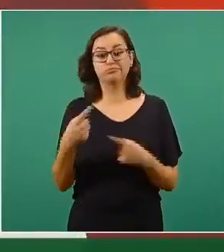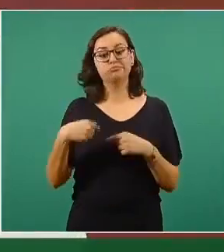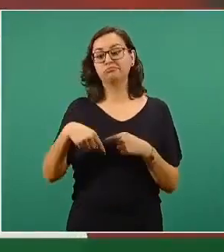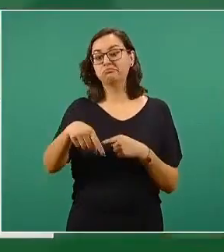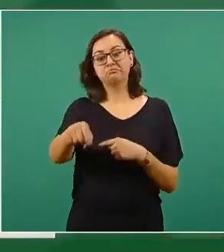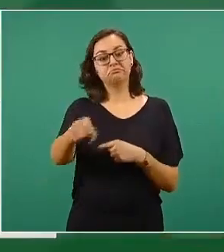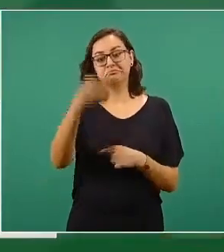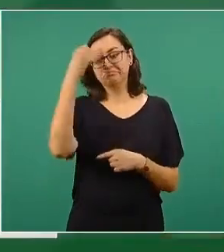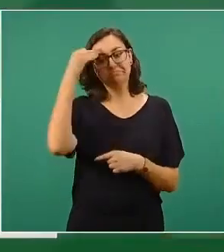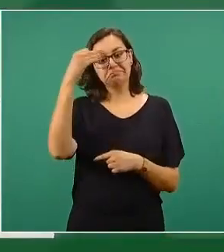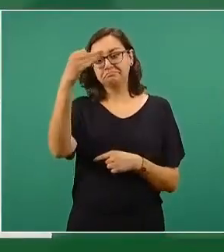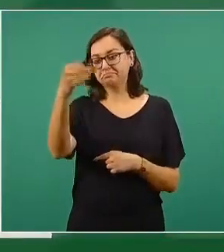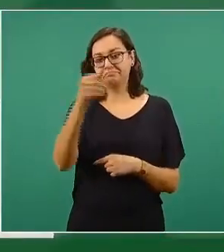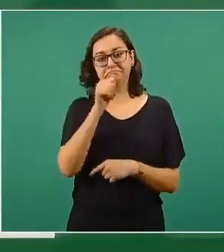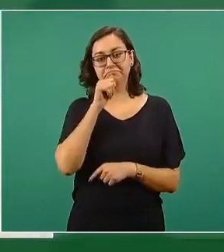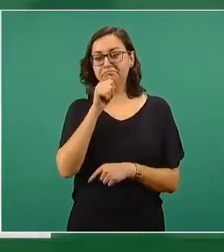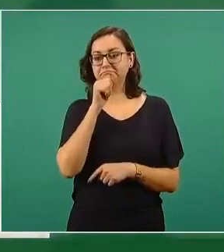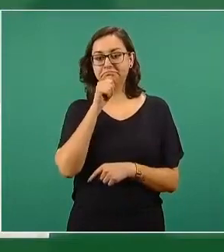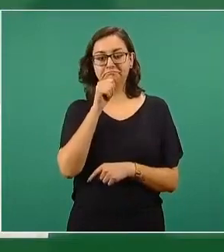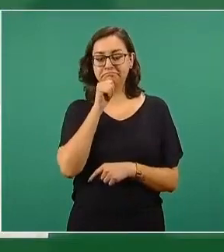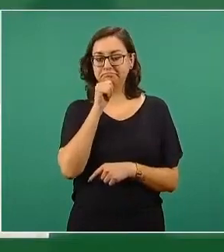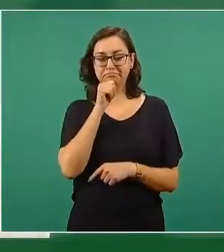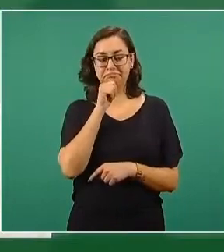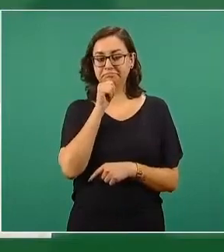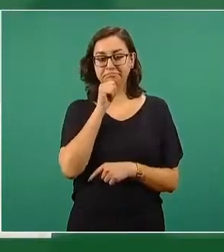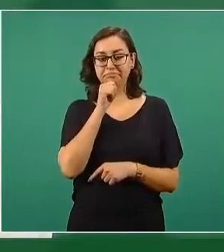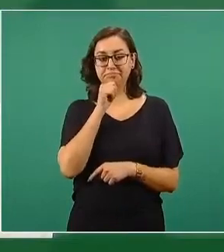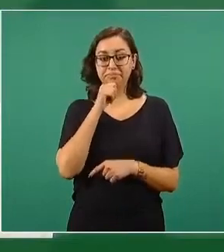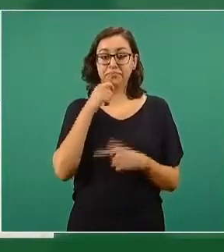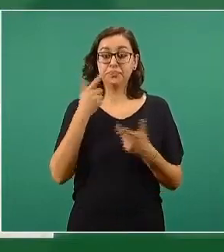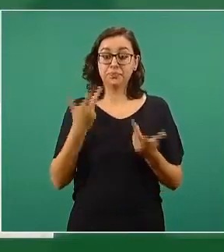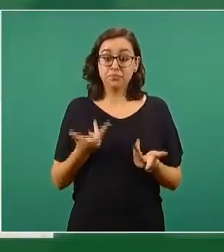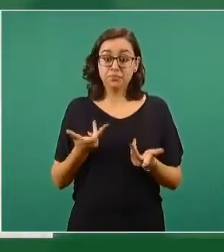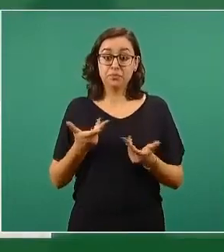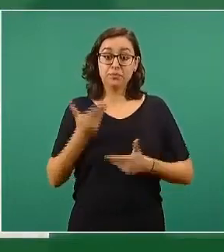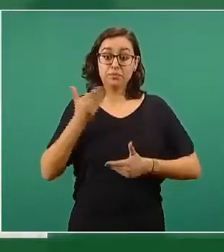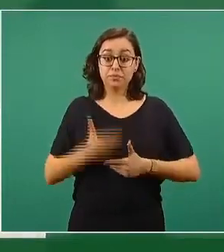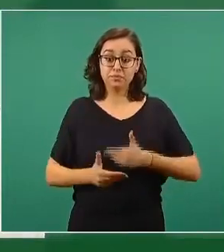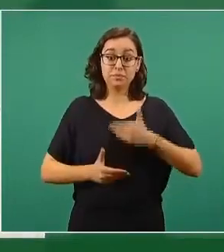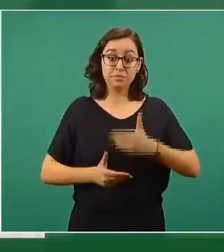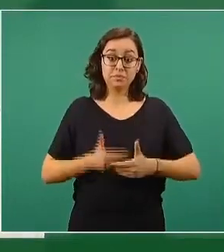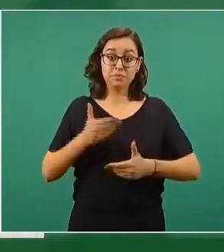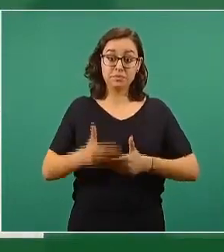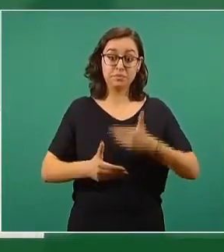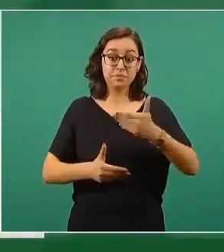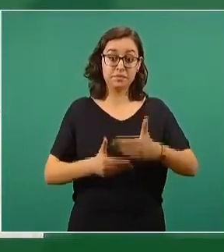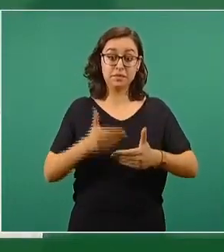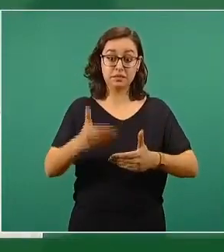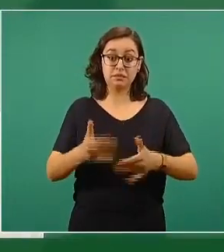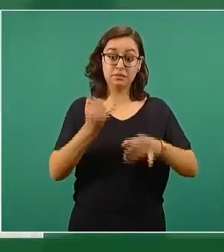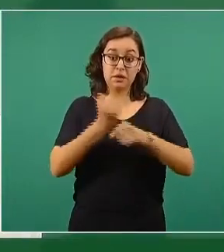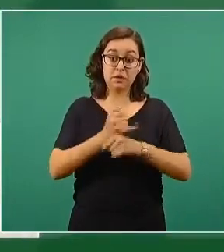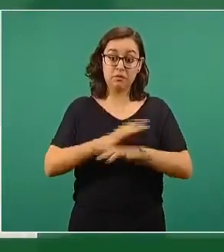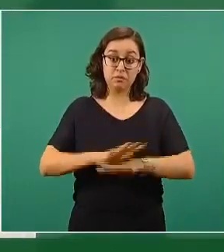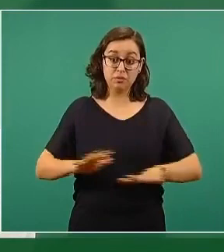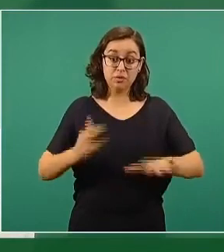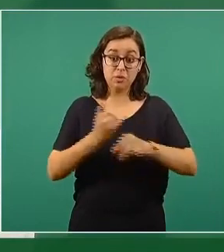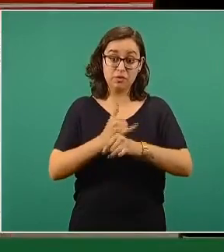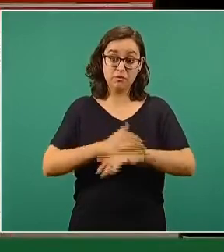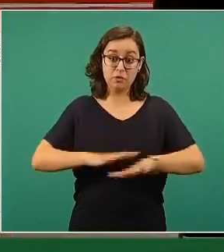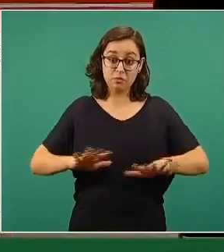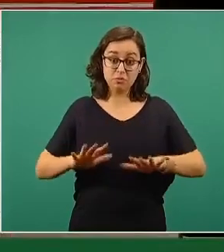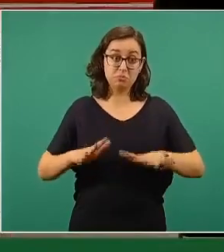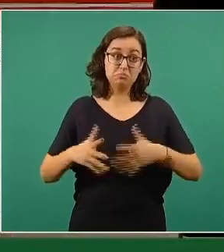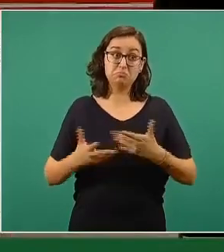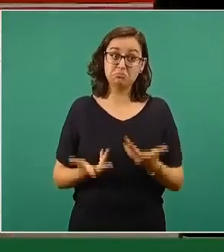la epidemia y por lo menos, de acuerdo a el proceso de generación de conocimiento sobre las vacunas,